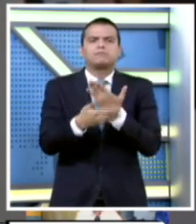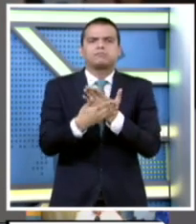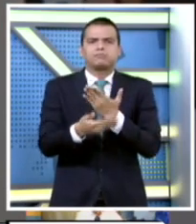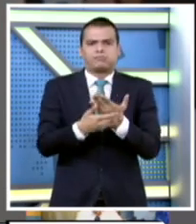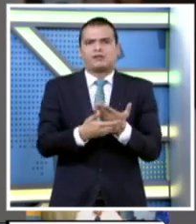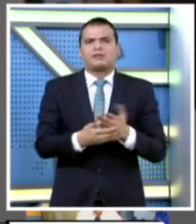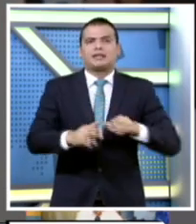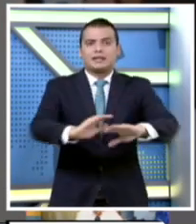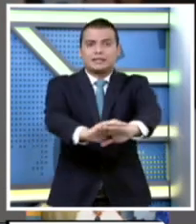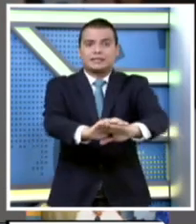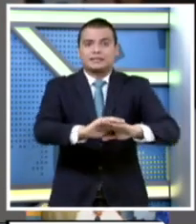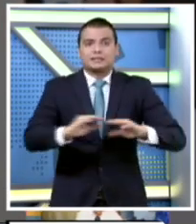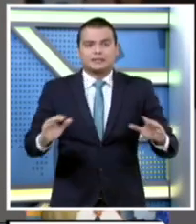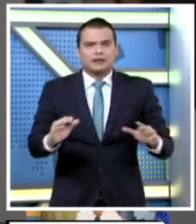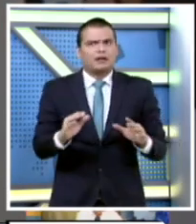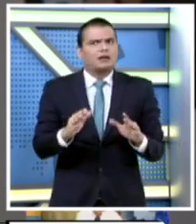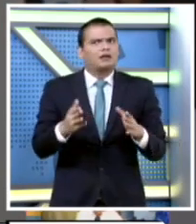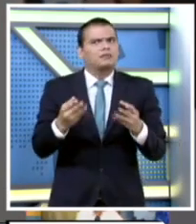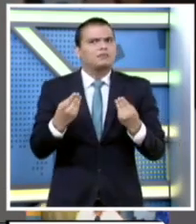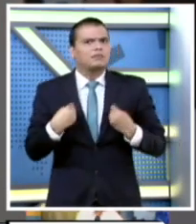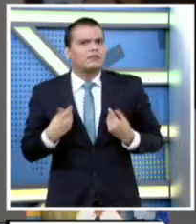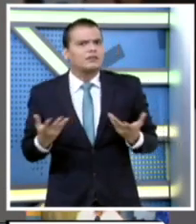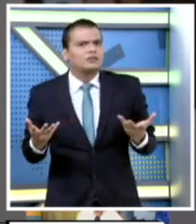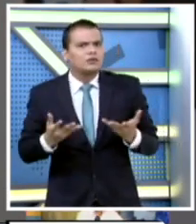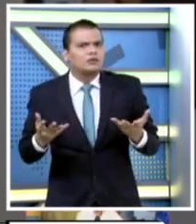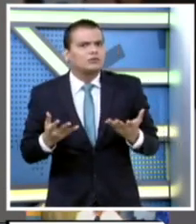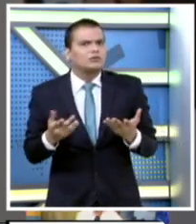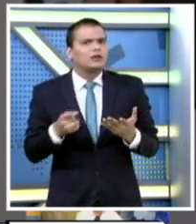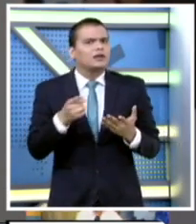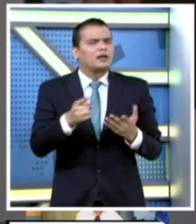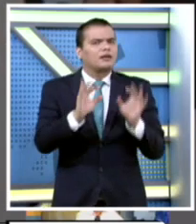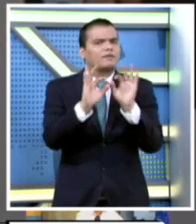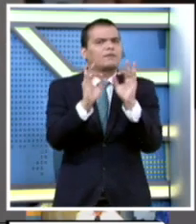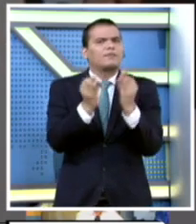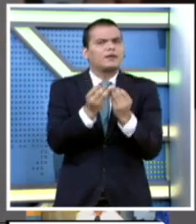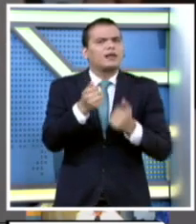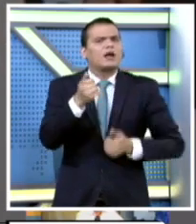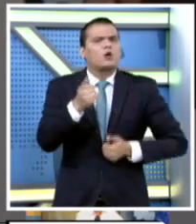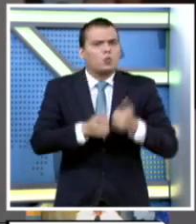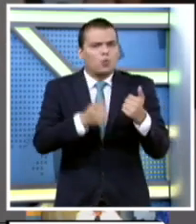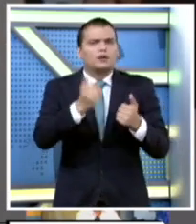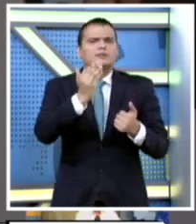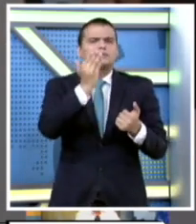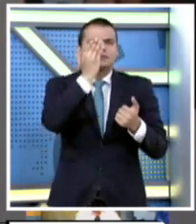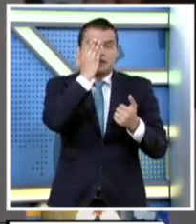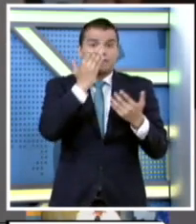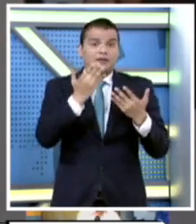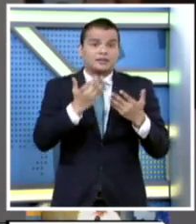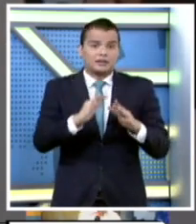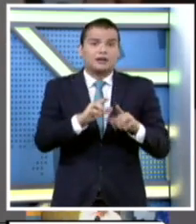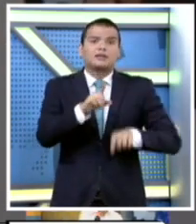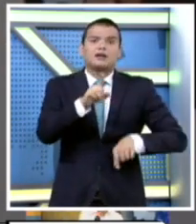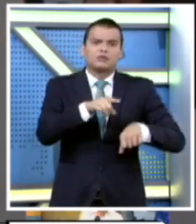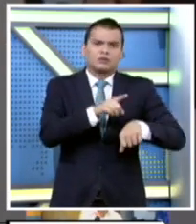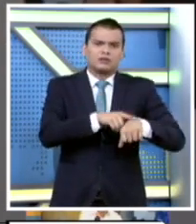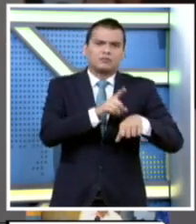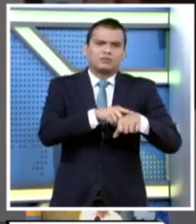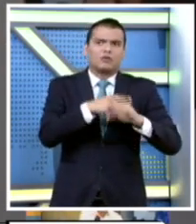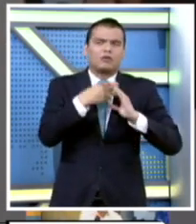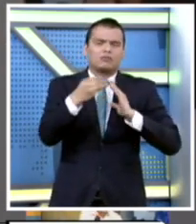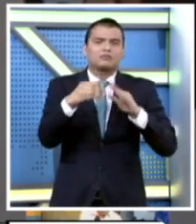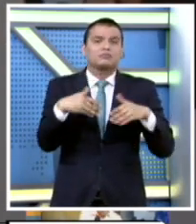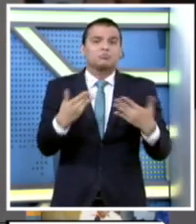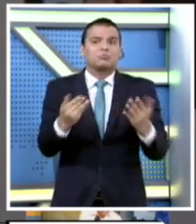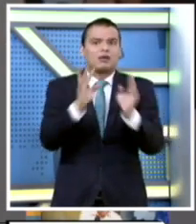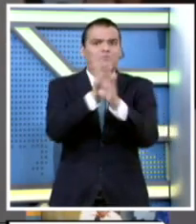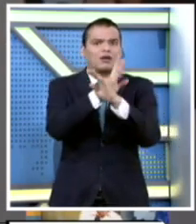Cali y sabemos dónde vive y sabemos cuál es su nicho familiar. Algunos lo hacen en horas de la madrugada,